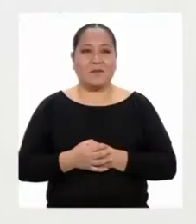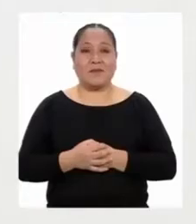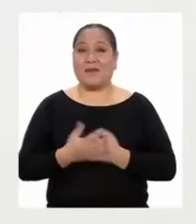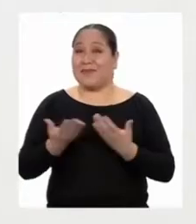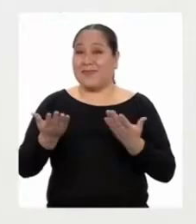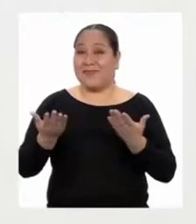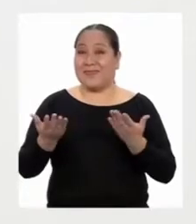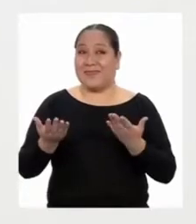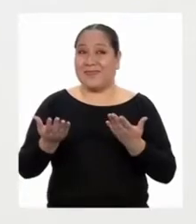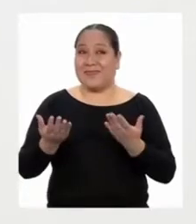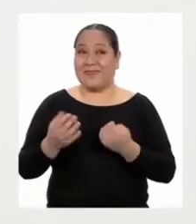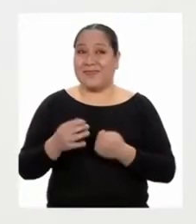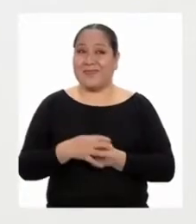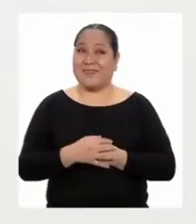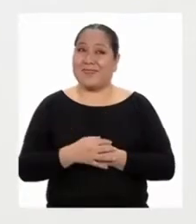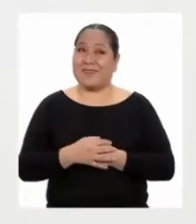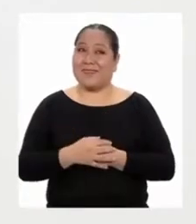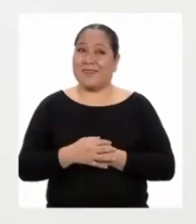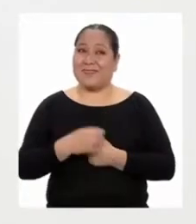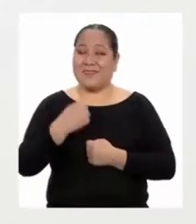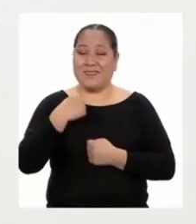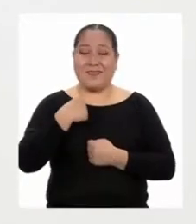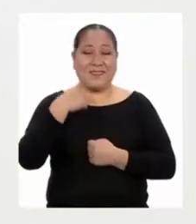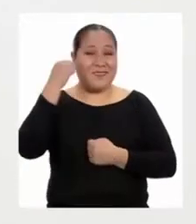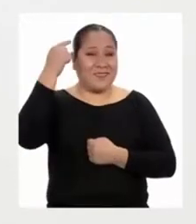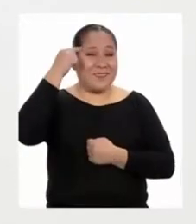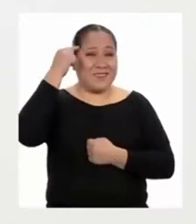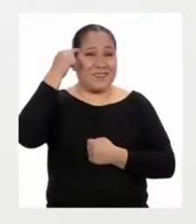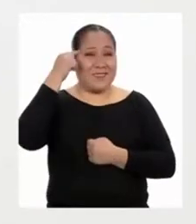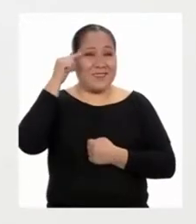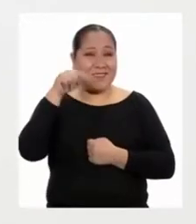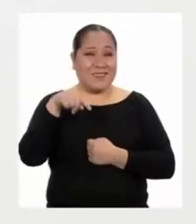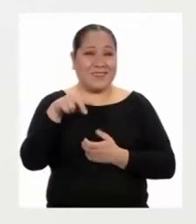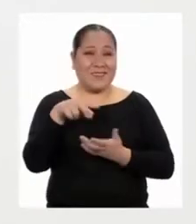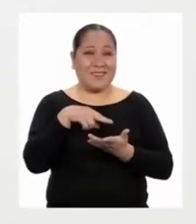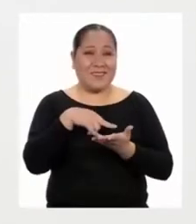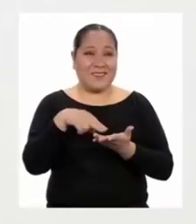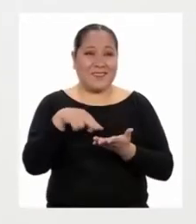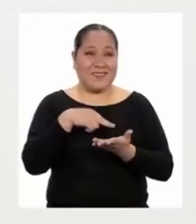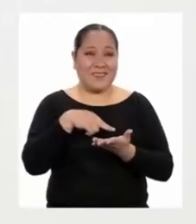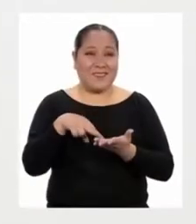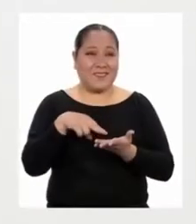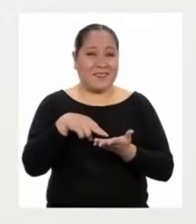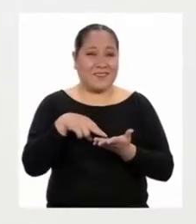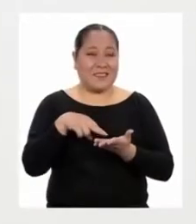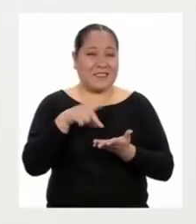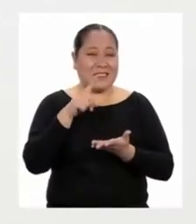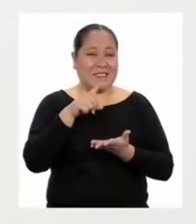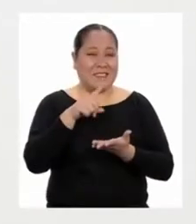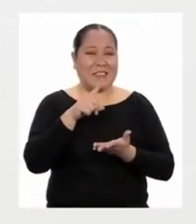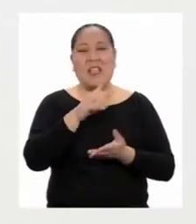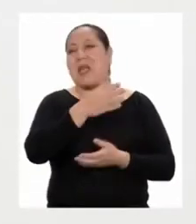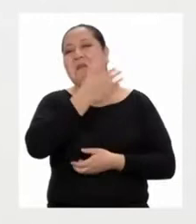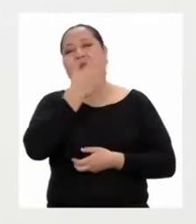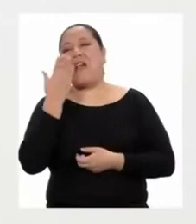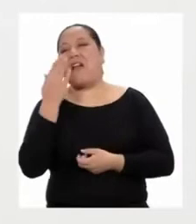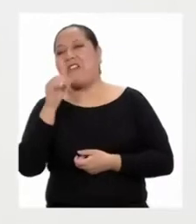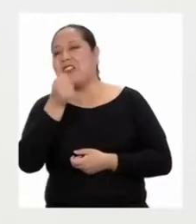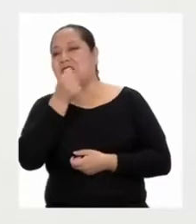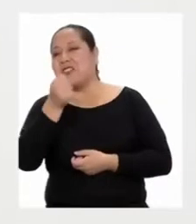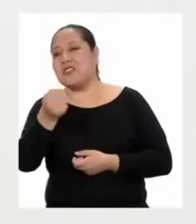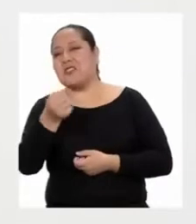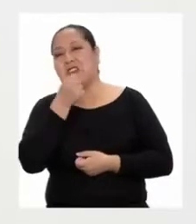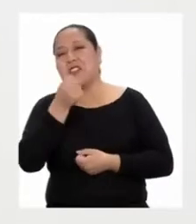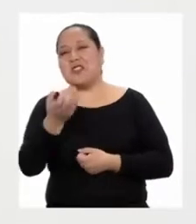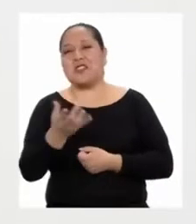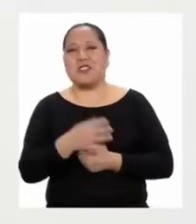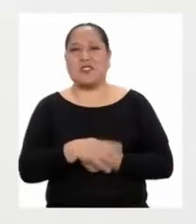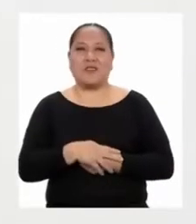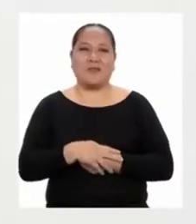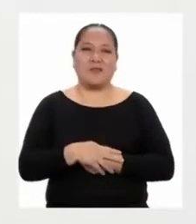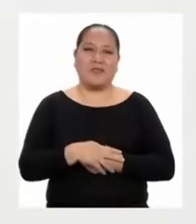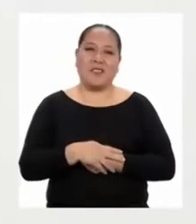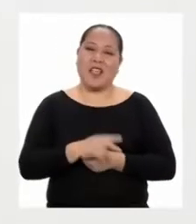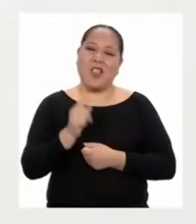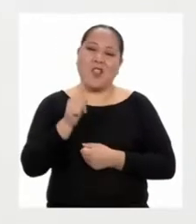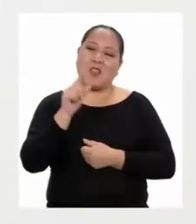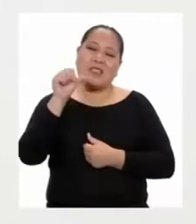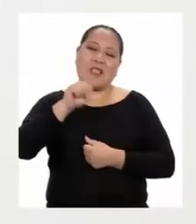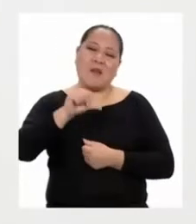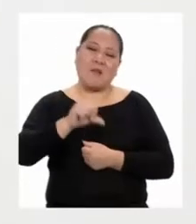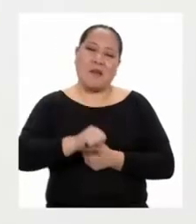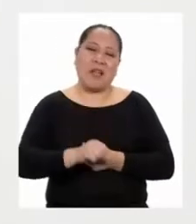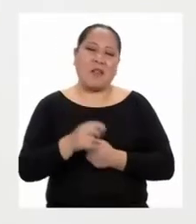Y... bueno, yo diría que como bailarín eres un buen conductor. No está